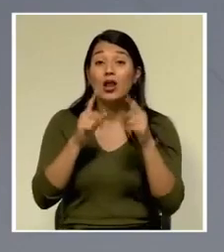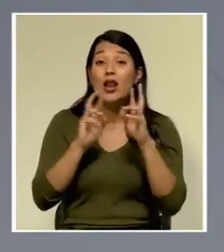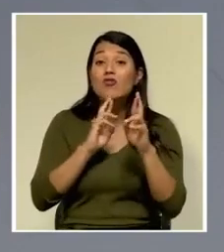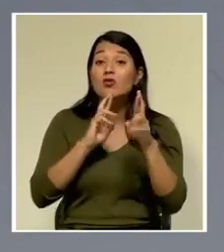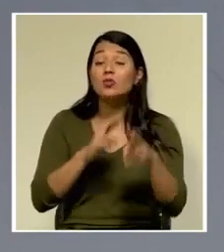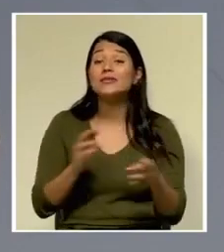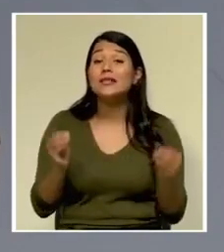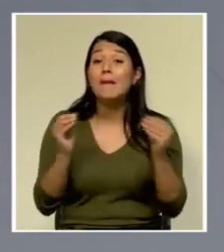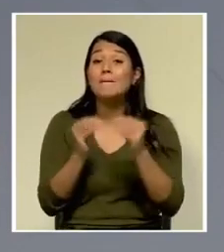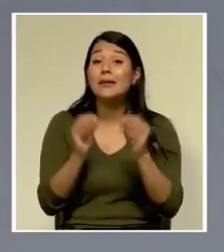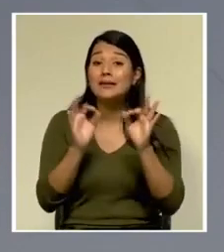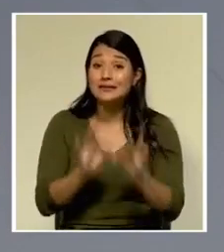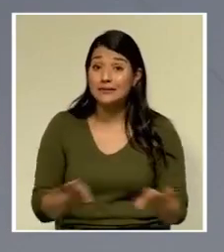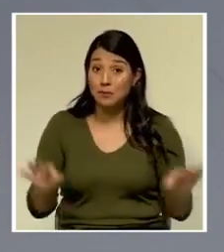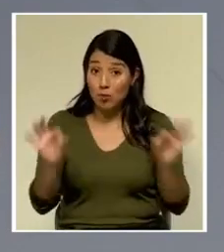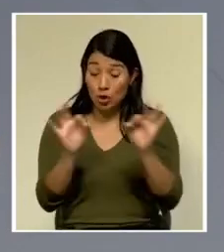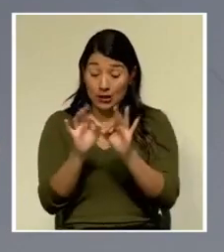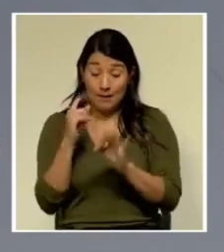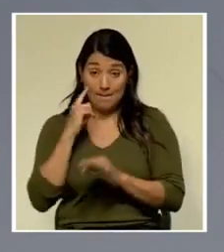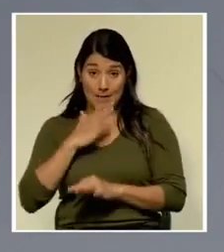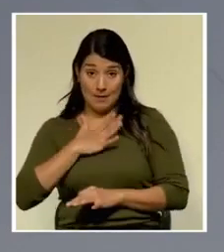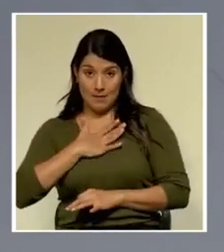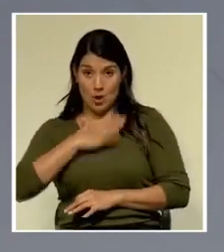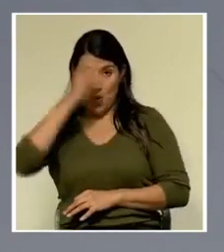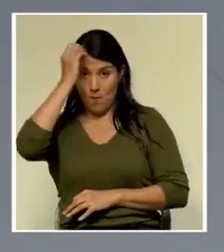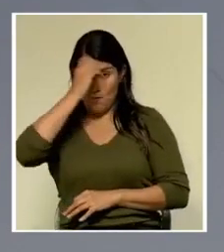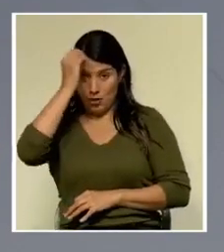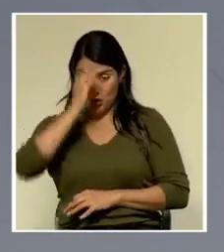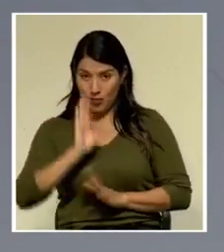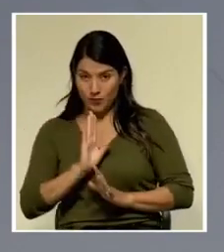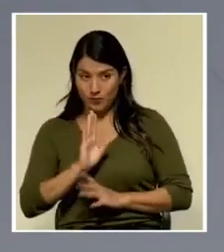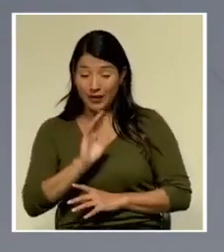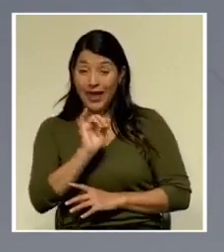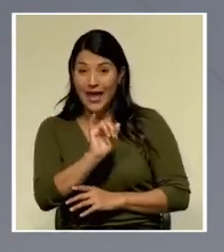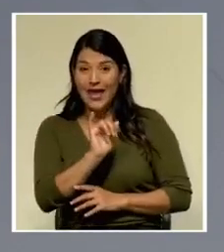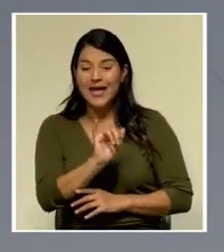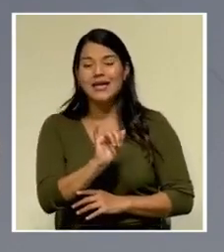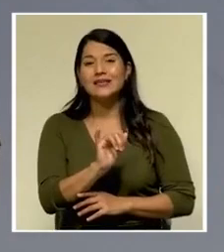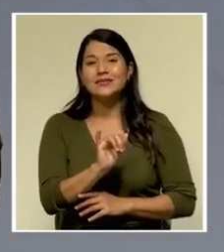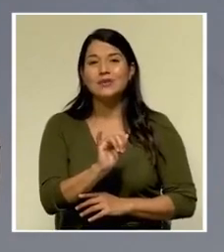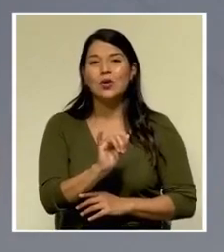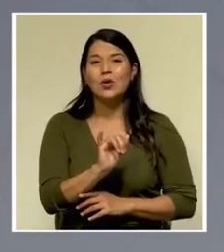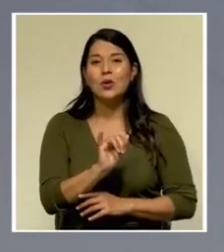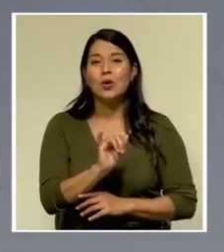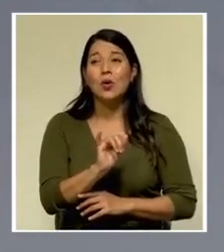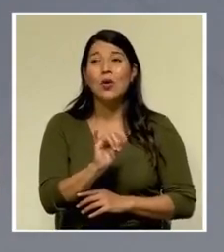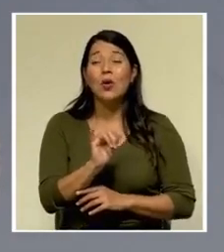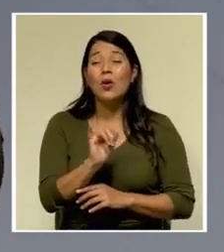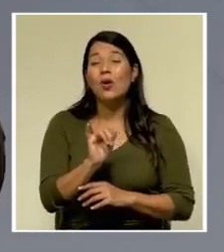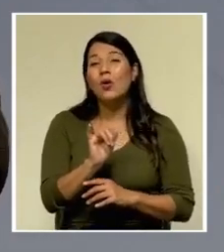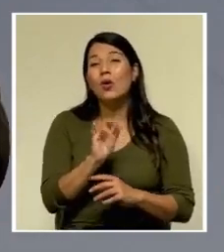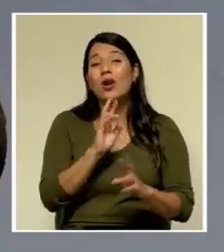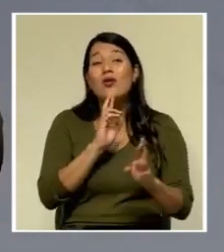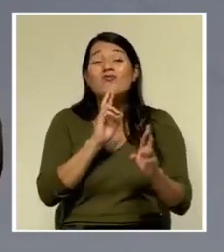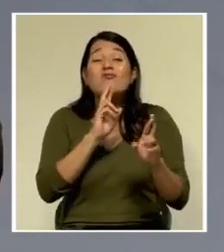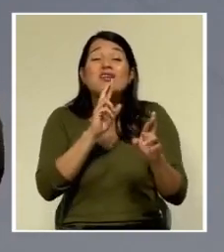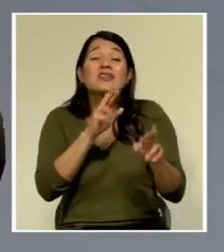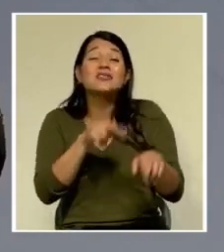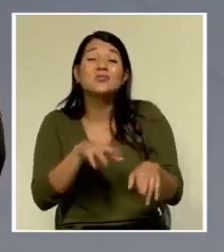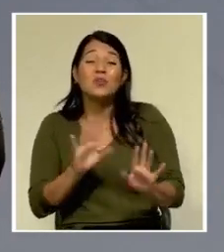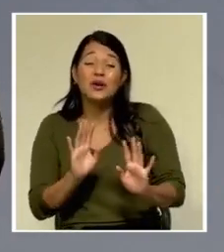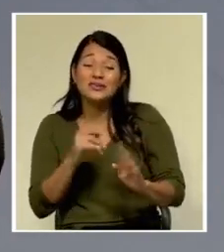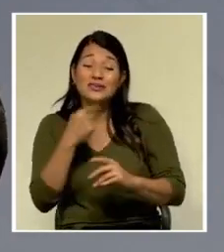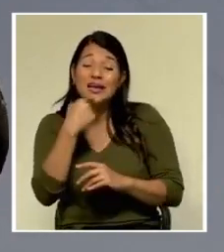hemos tenido, y a mi juicio, ahí sí podríamos calificarlo, la respuesta populista que cada 4